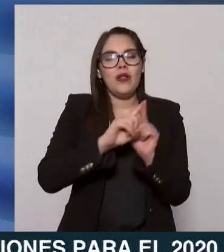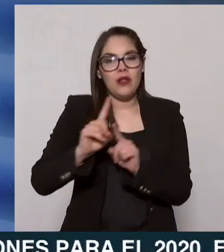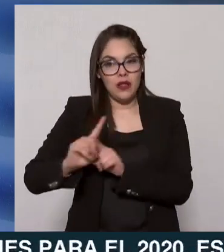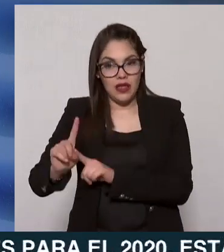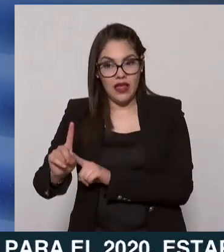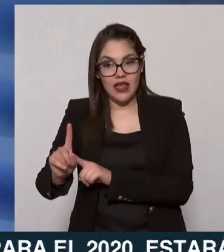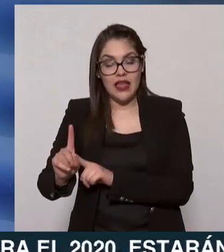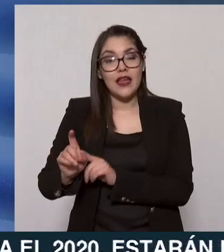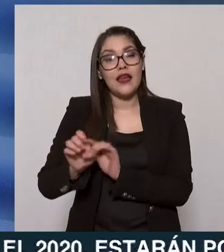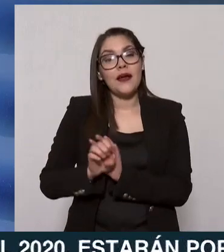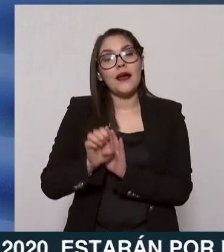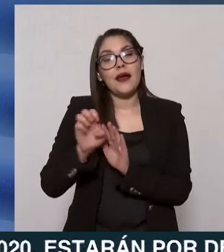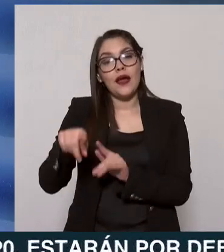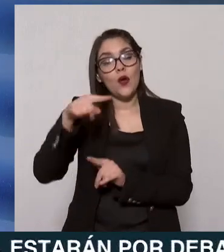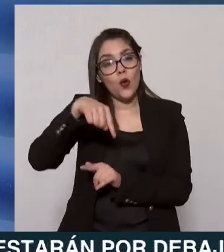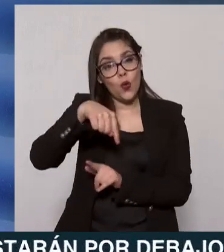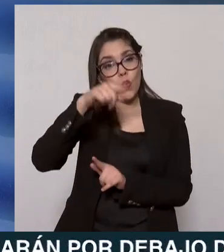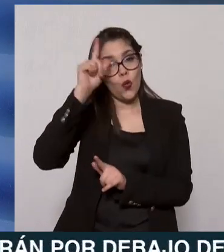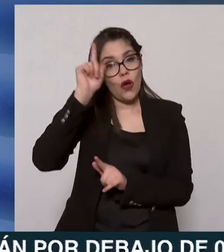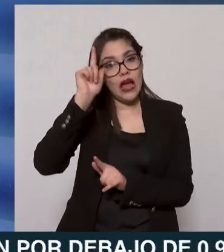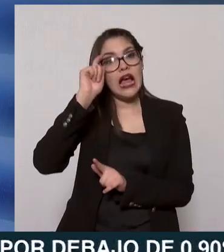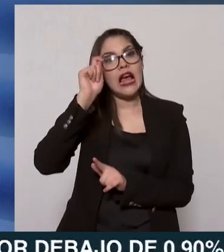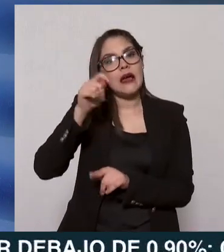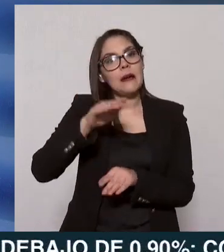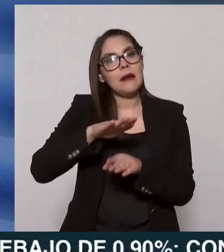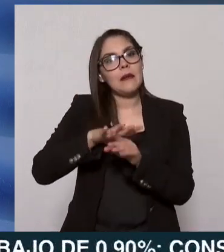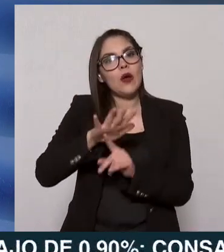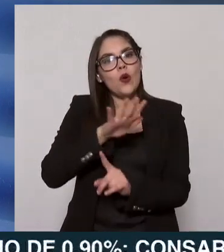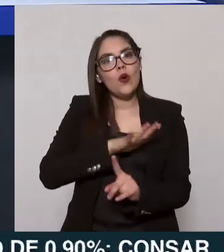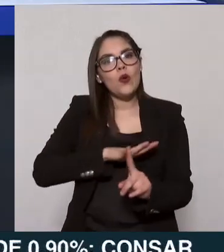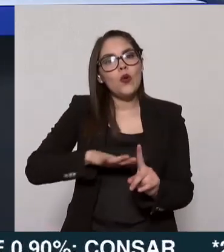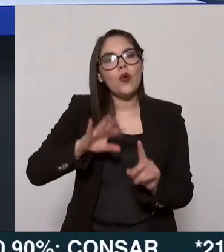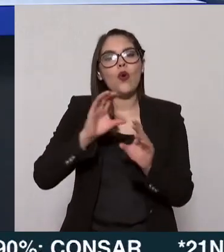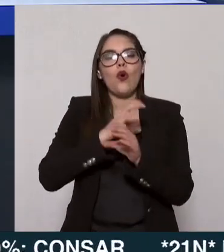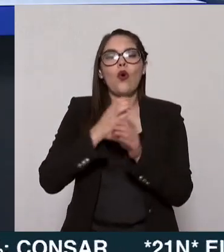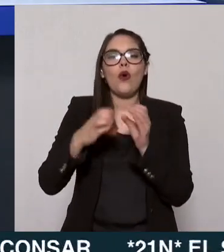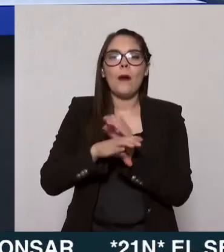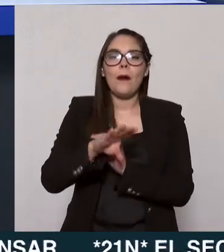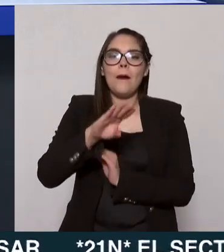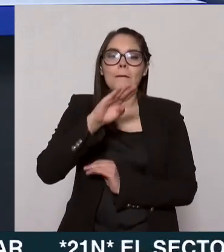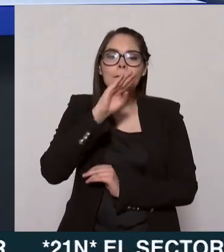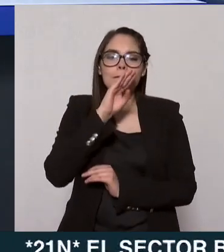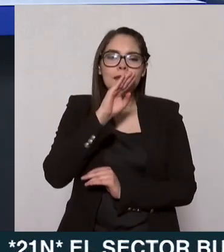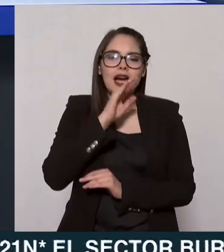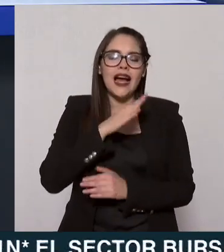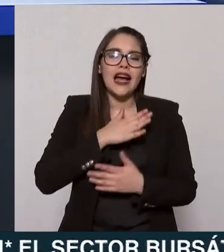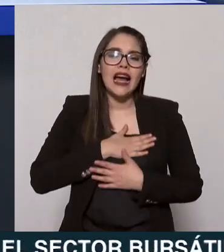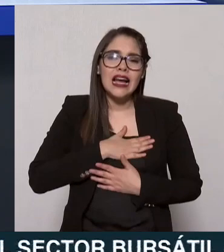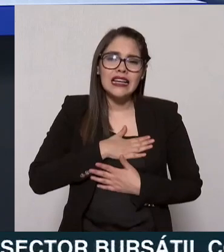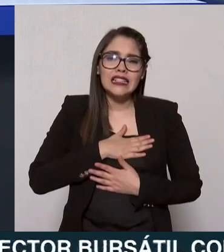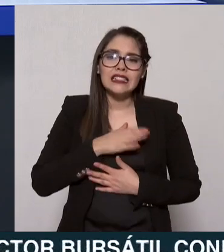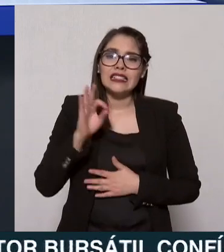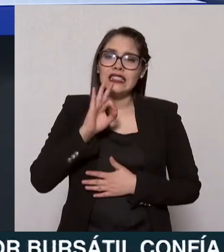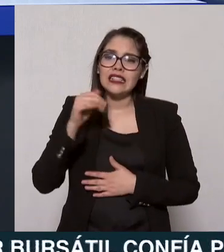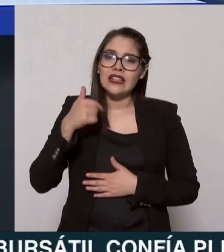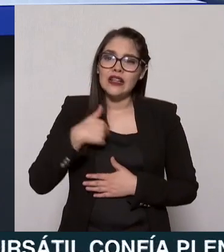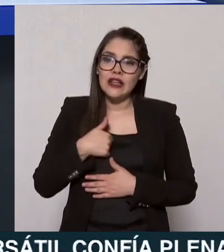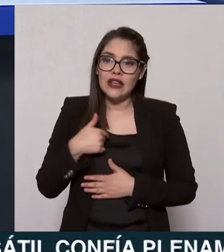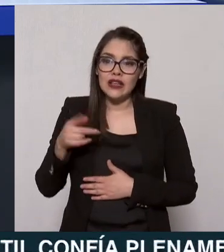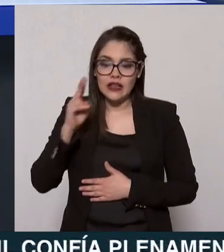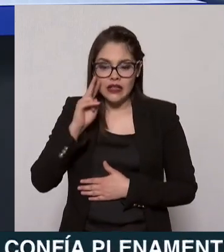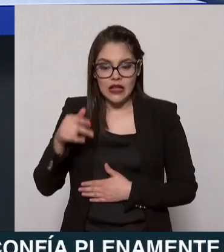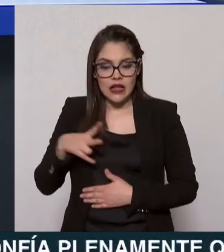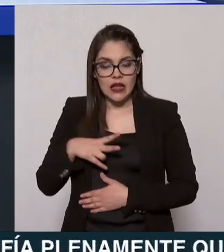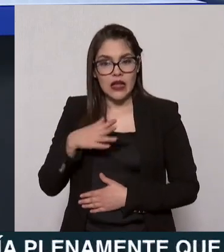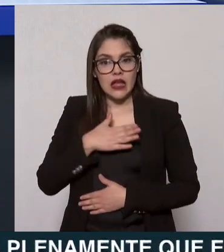hay, en cambio, la Virgen de Guadalupe se ocupa más de cuestiones maternales, las mamás van a mostrarle al niño que está